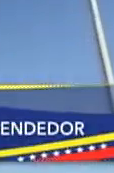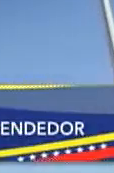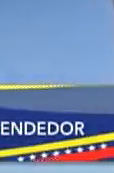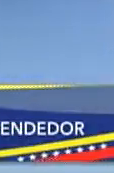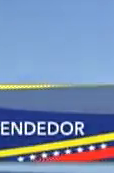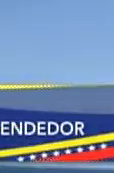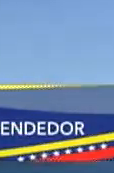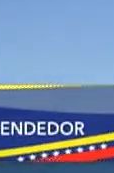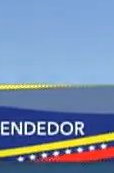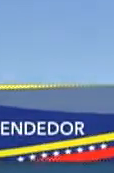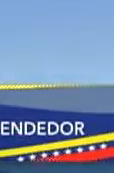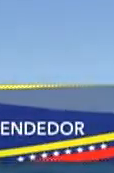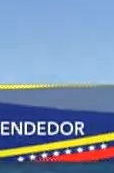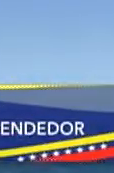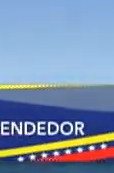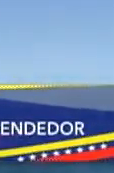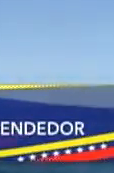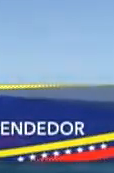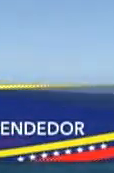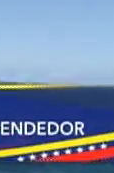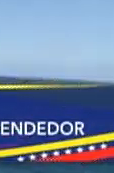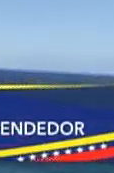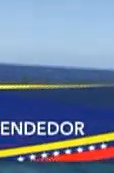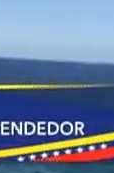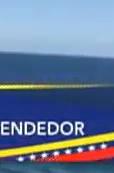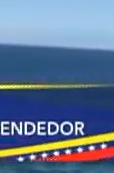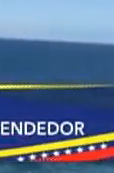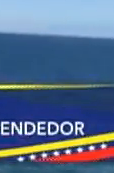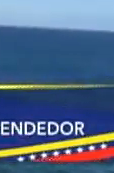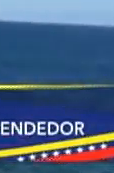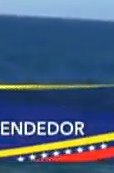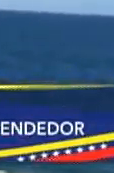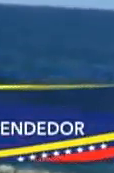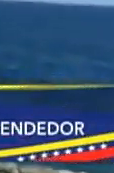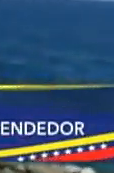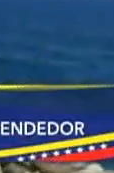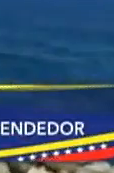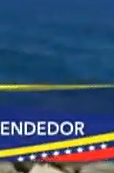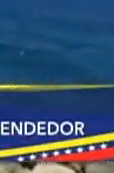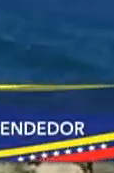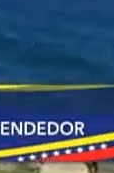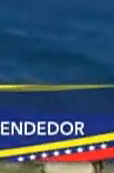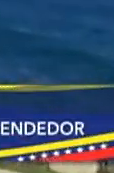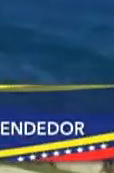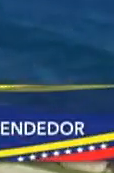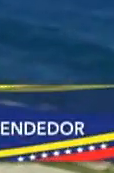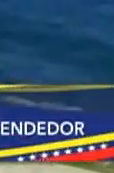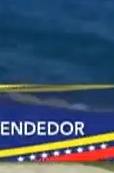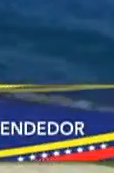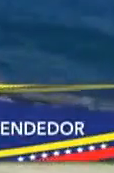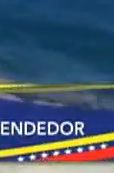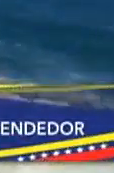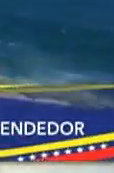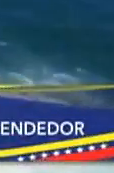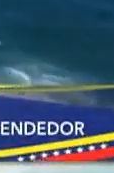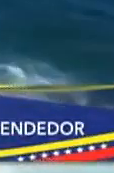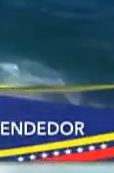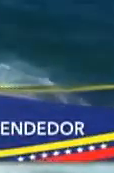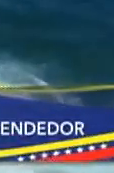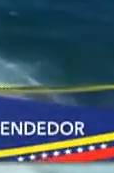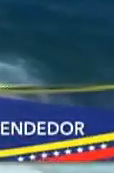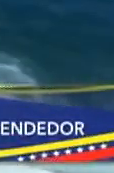un motor que se incorpora con fuerza este 2021 y su futuro está en el financiamiento. también para